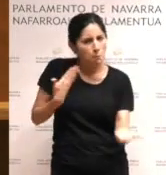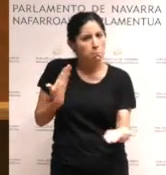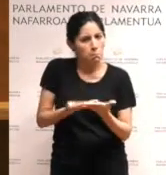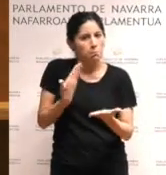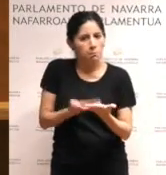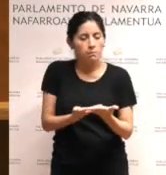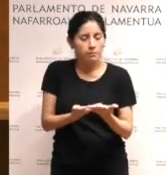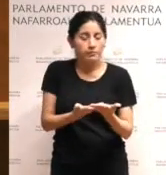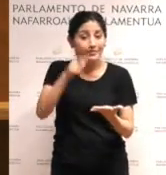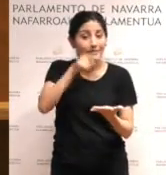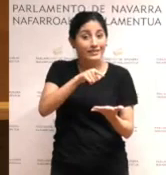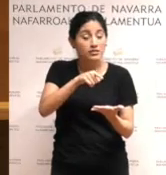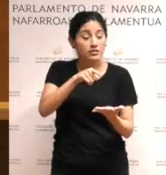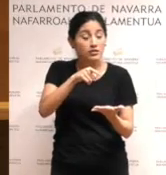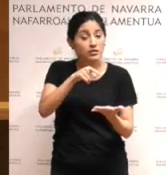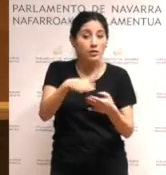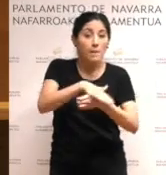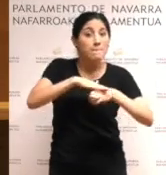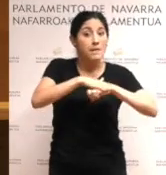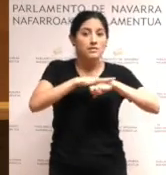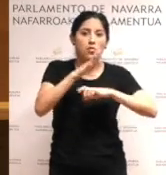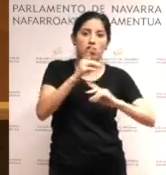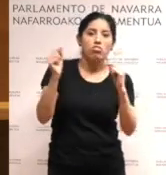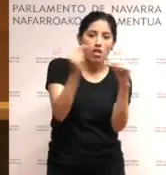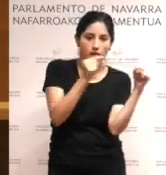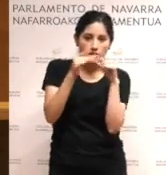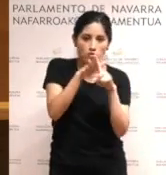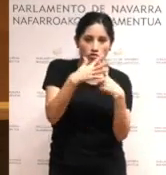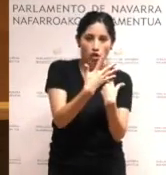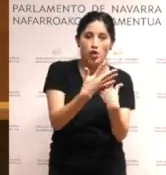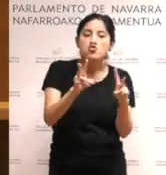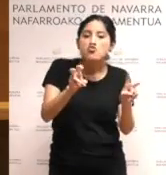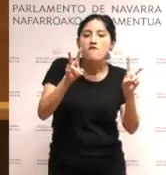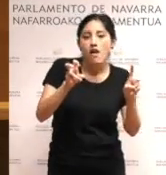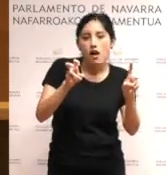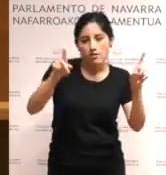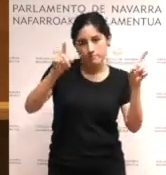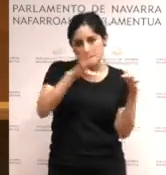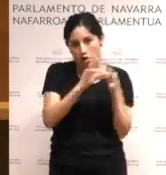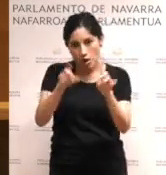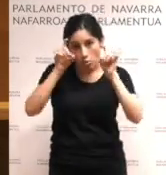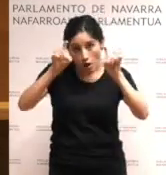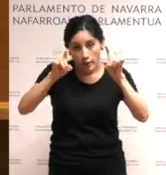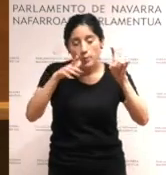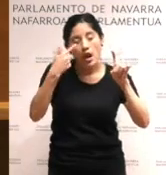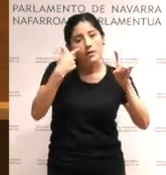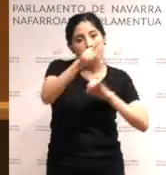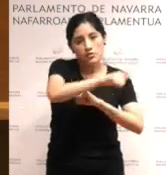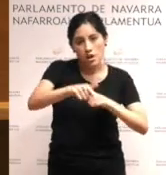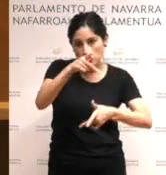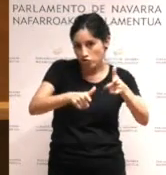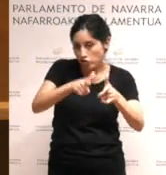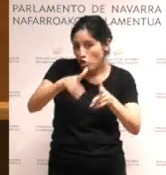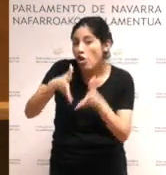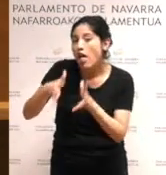de servir como base al debate que defina un nuevo escenario educativo para los próximos años con la participación de toda la sociedad,